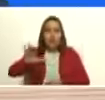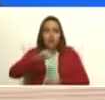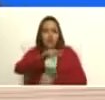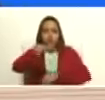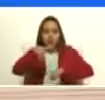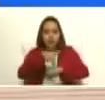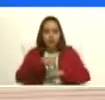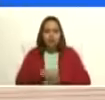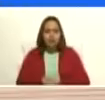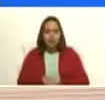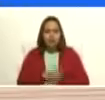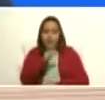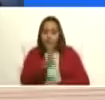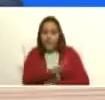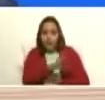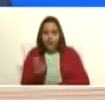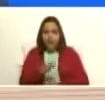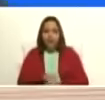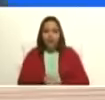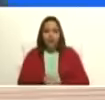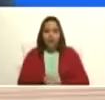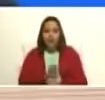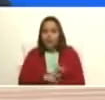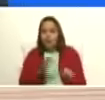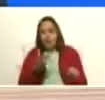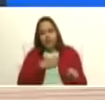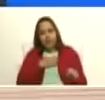nacional, sagrada, intocable.